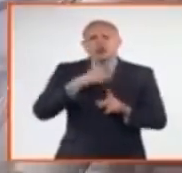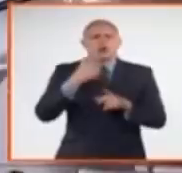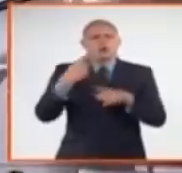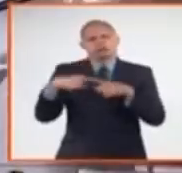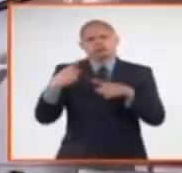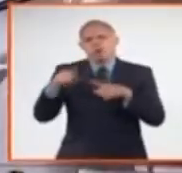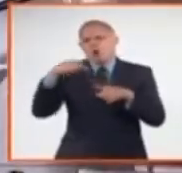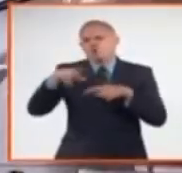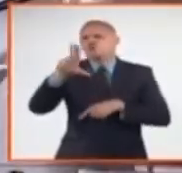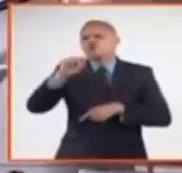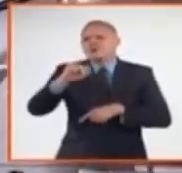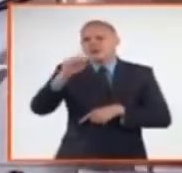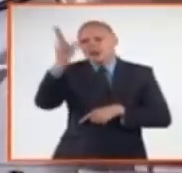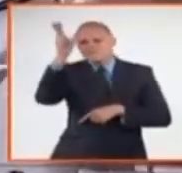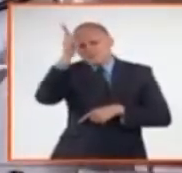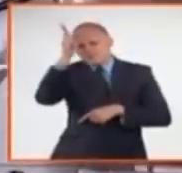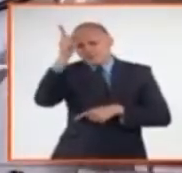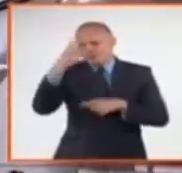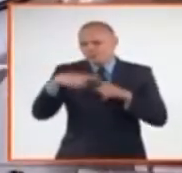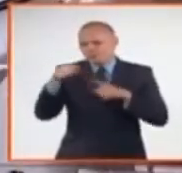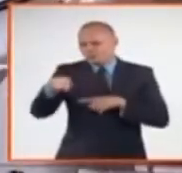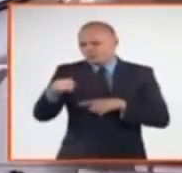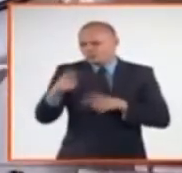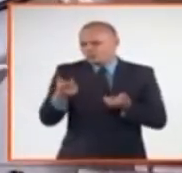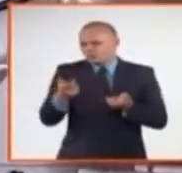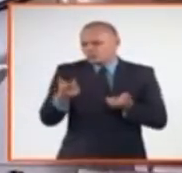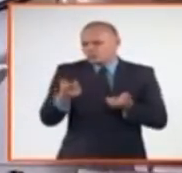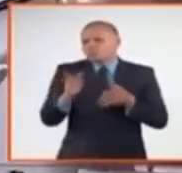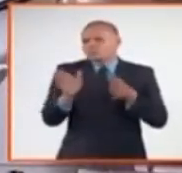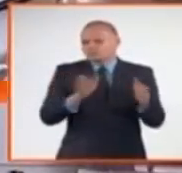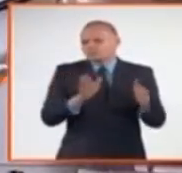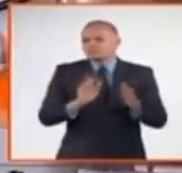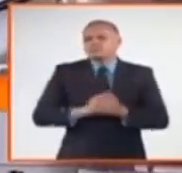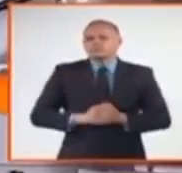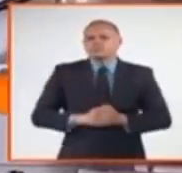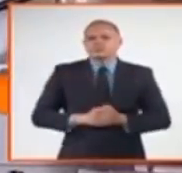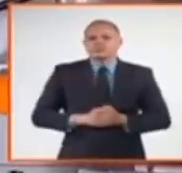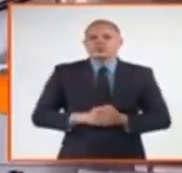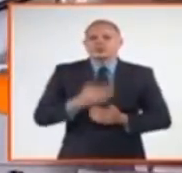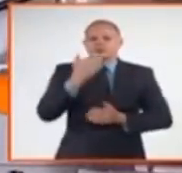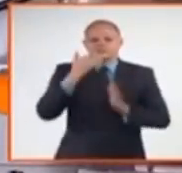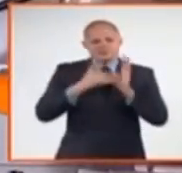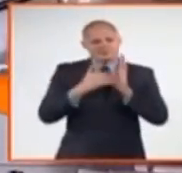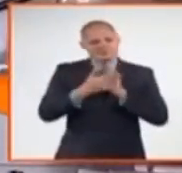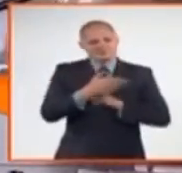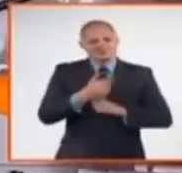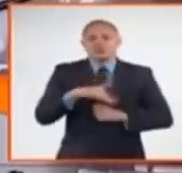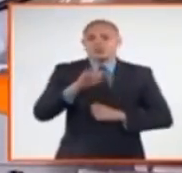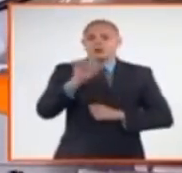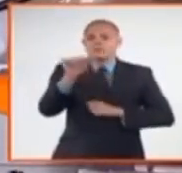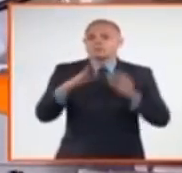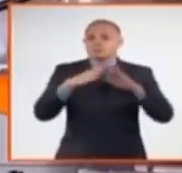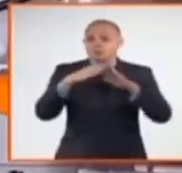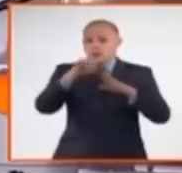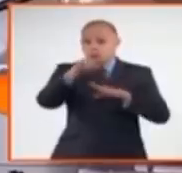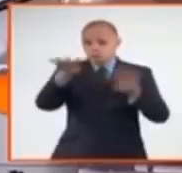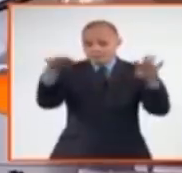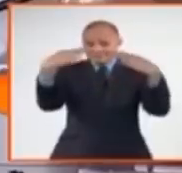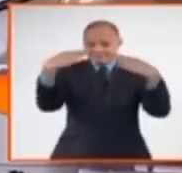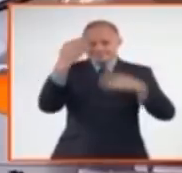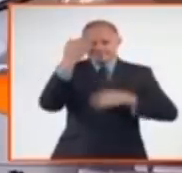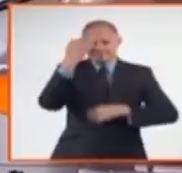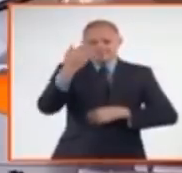ojalá estas de randy a ti y a todas las personas que nos ven y nos escuchen agradecerle una vez más por la oportunidad